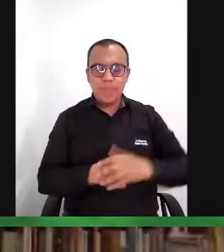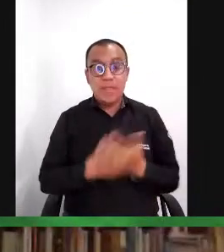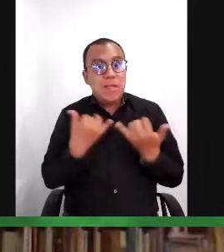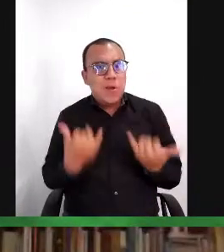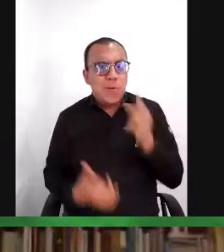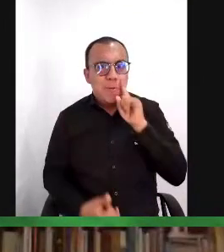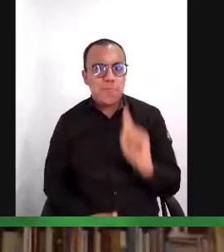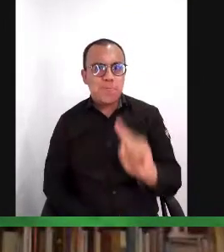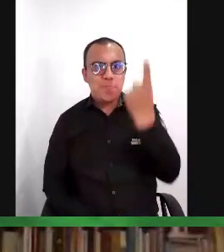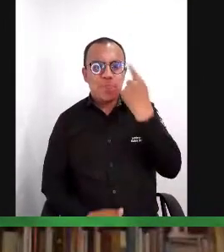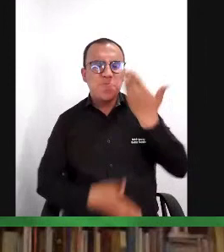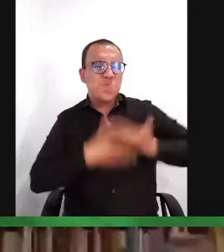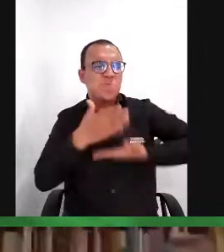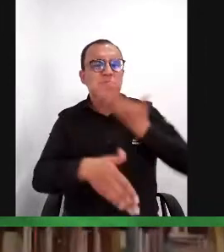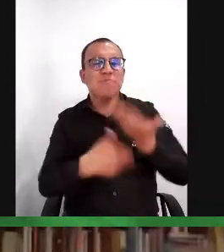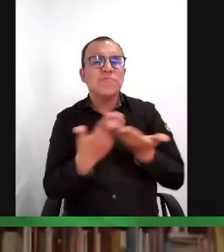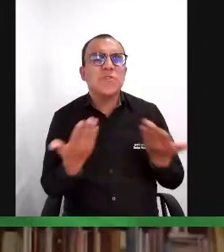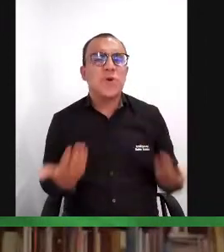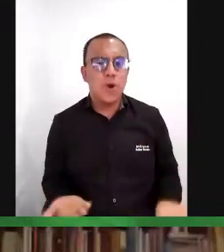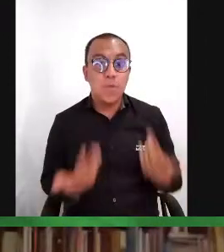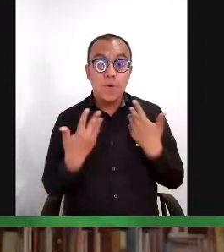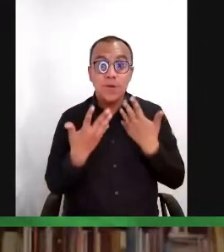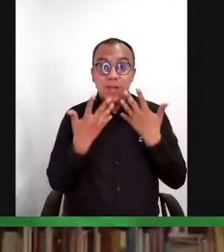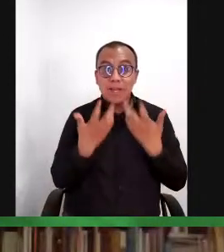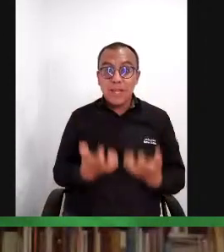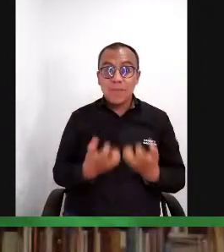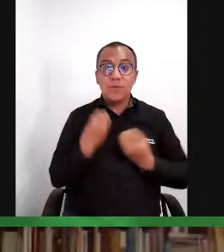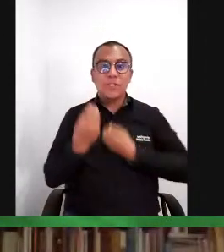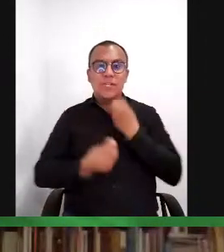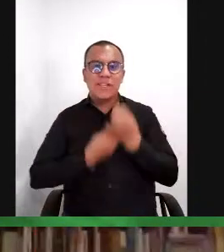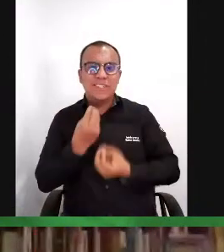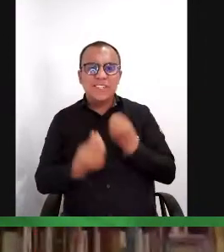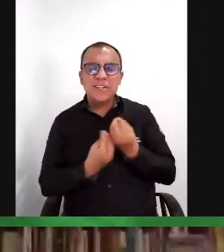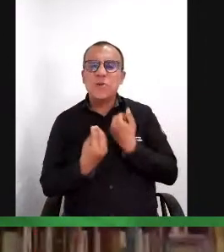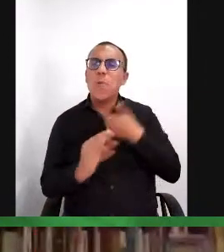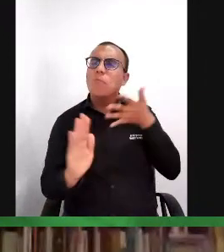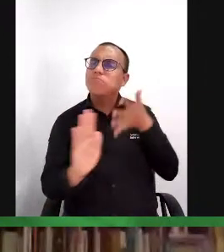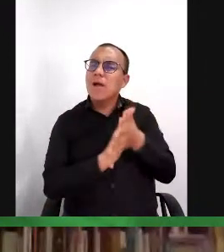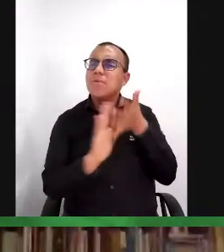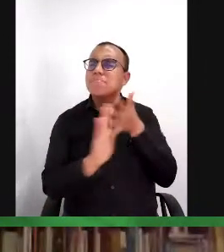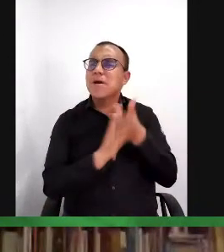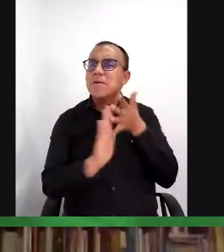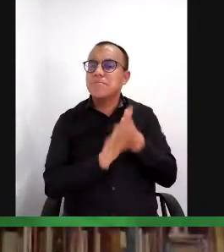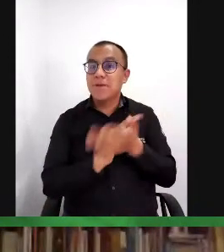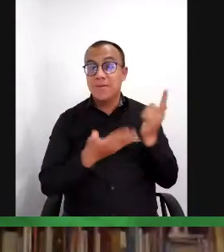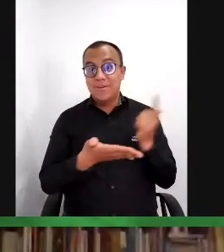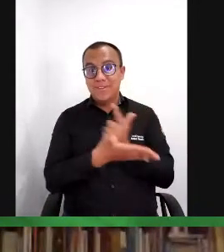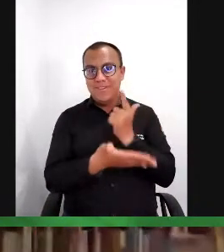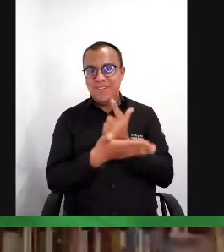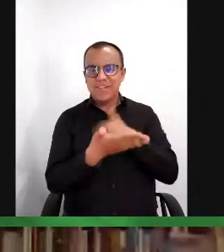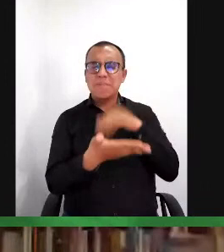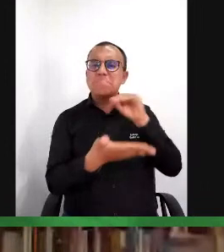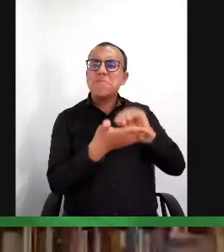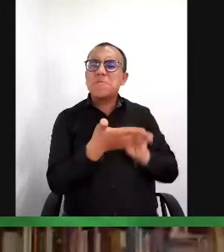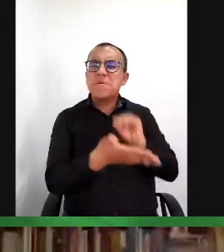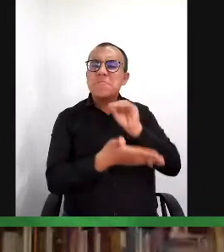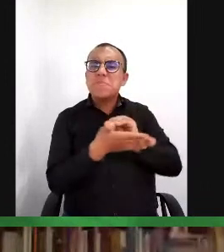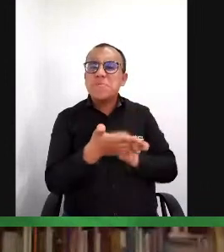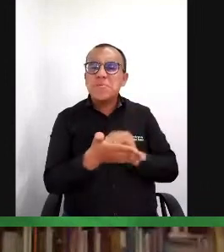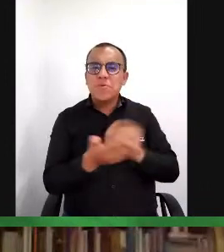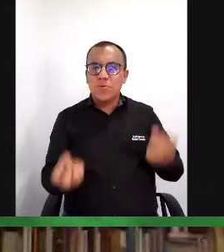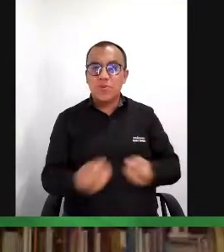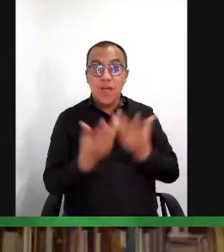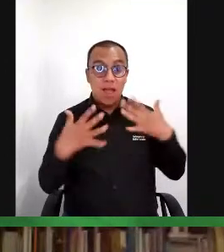etapa, queríamos como sacar un relato del libro. El libro pues tiene un compendio de la